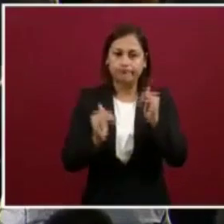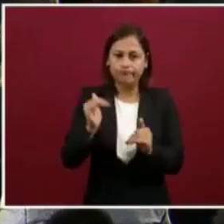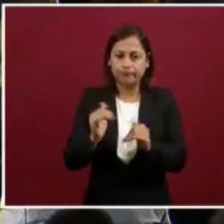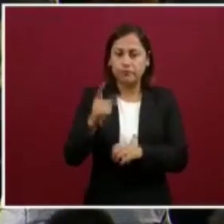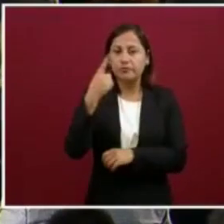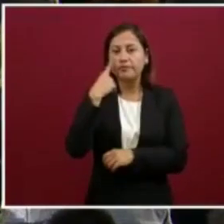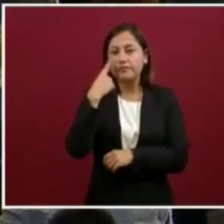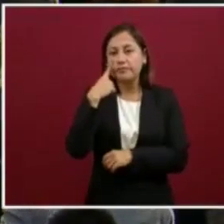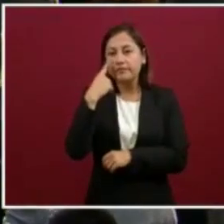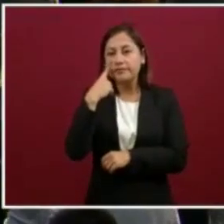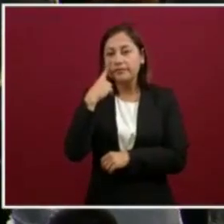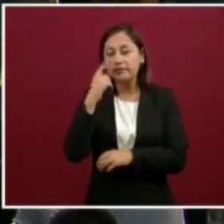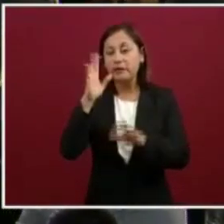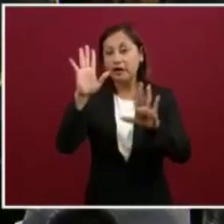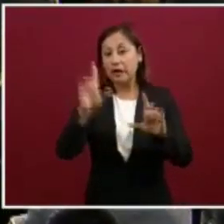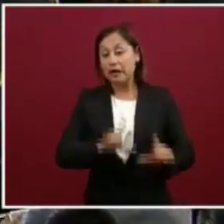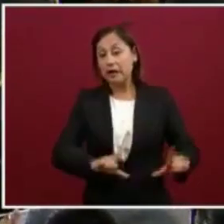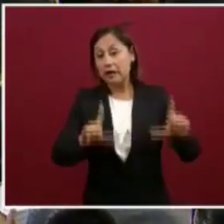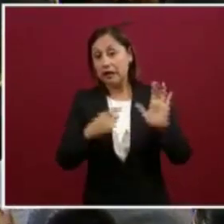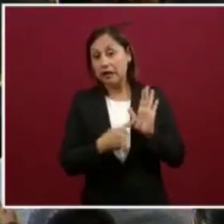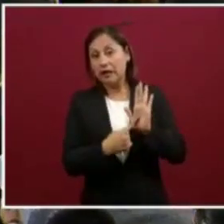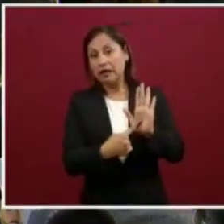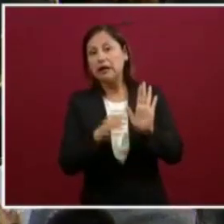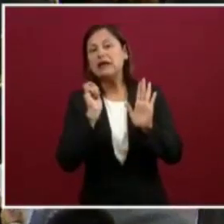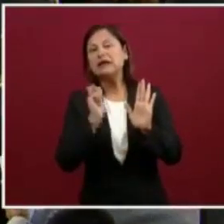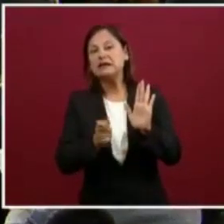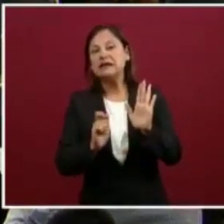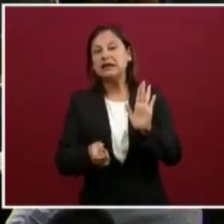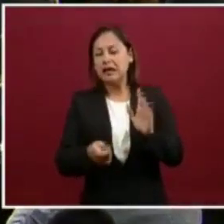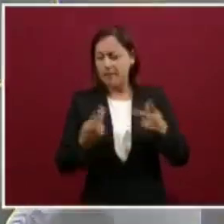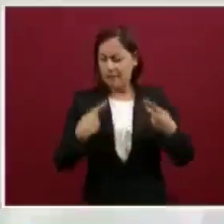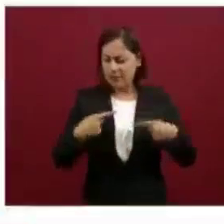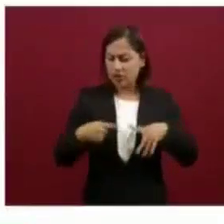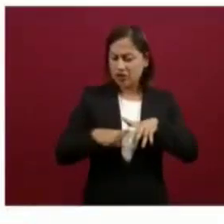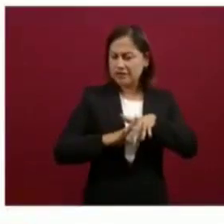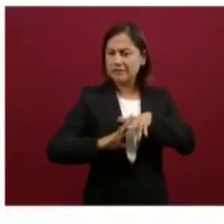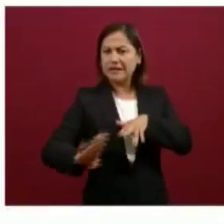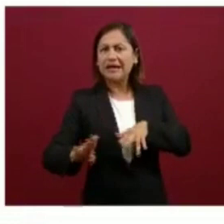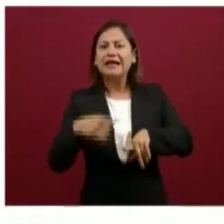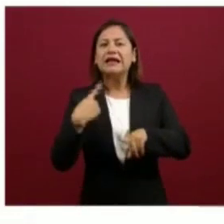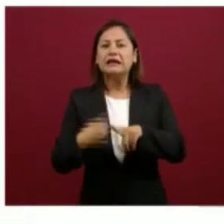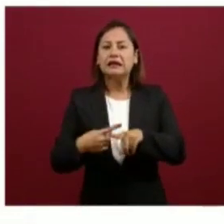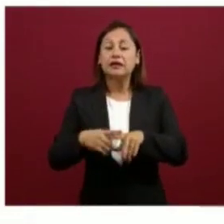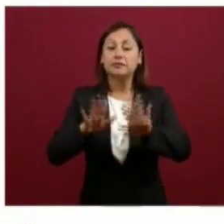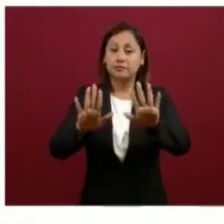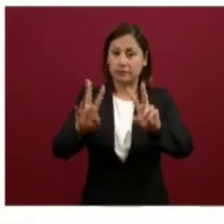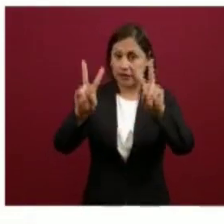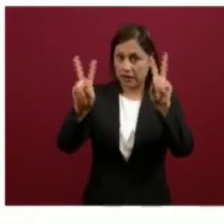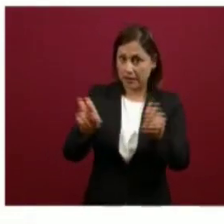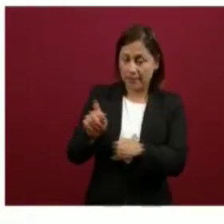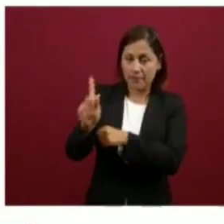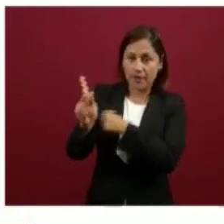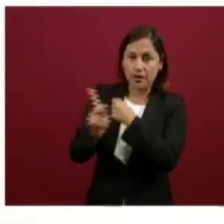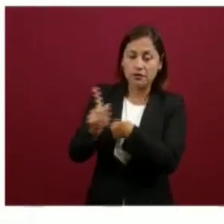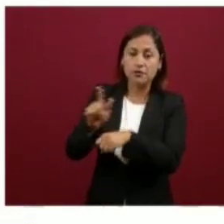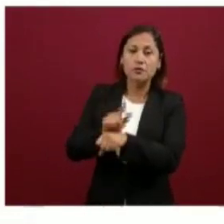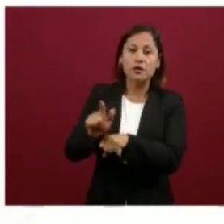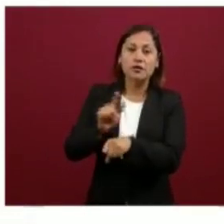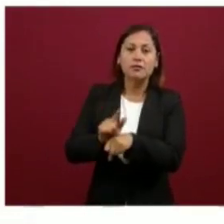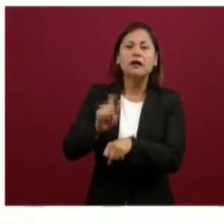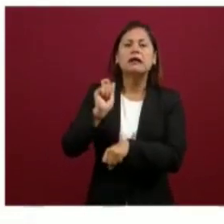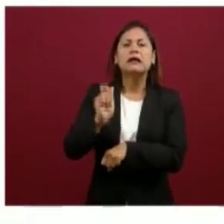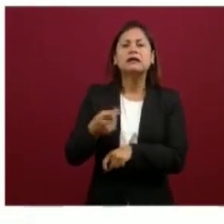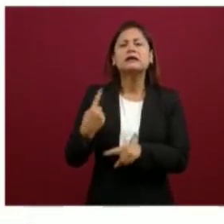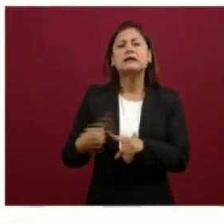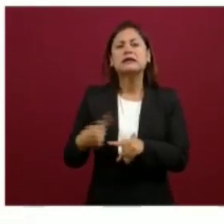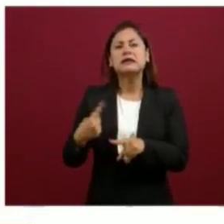aquí yo estoy simplemente mostrando quién migra. Fíjense que el caso de Guatemala, por ejemplo, vemos que los que más migran